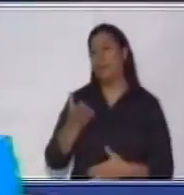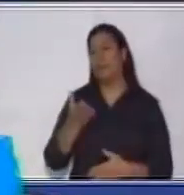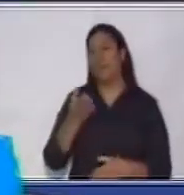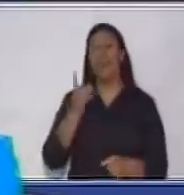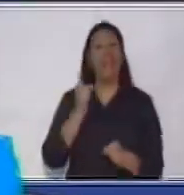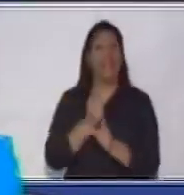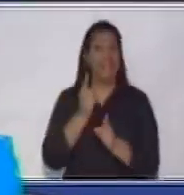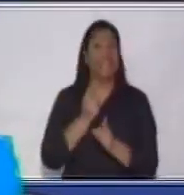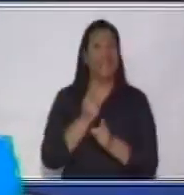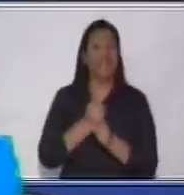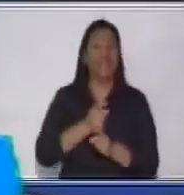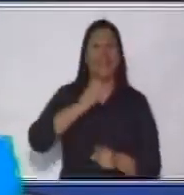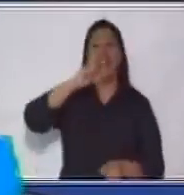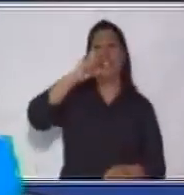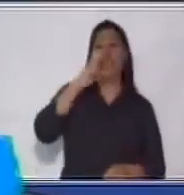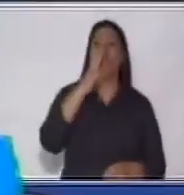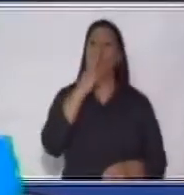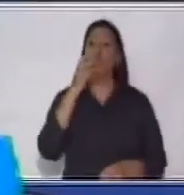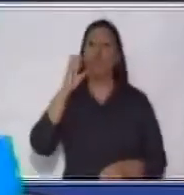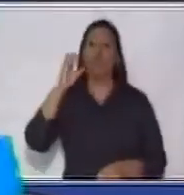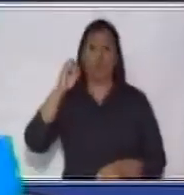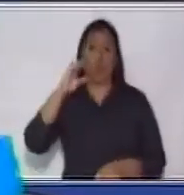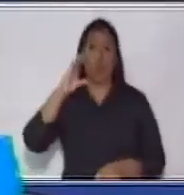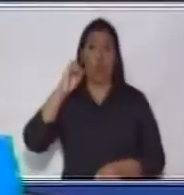Correcto, es un chocolate.